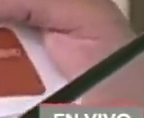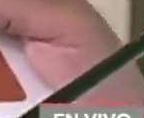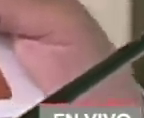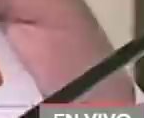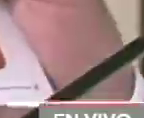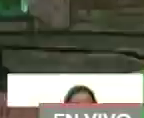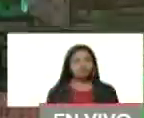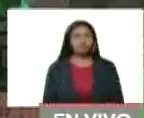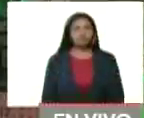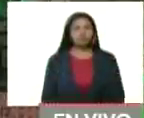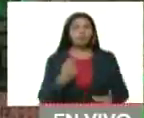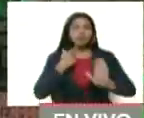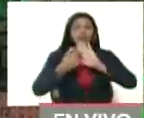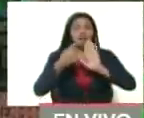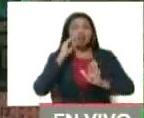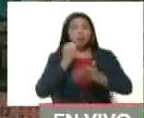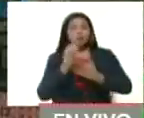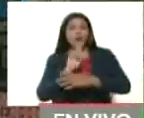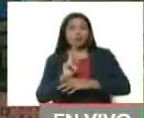o presentó